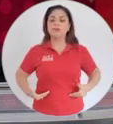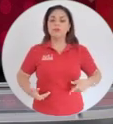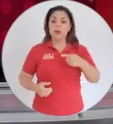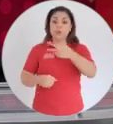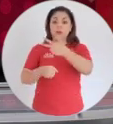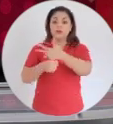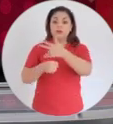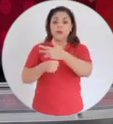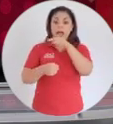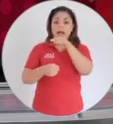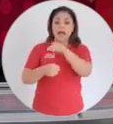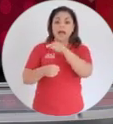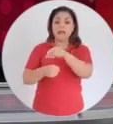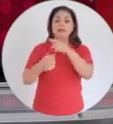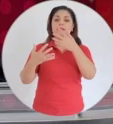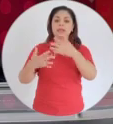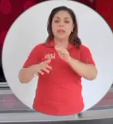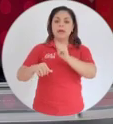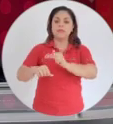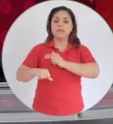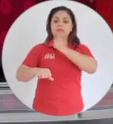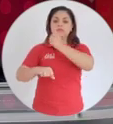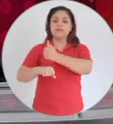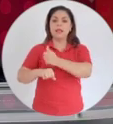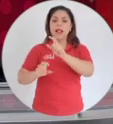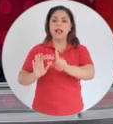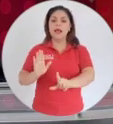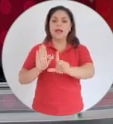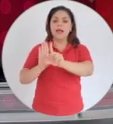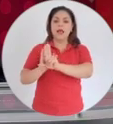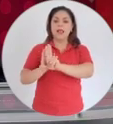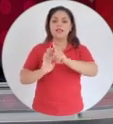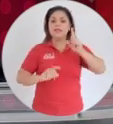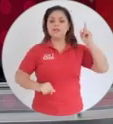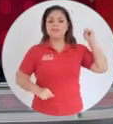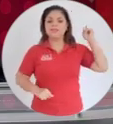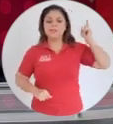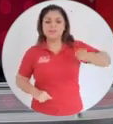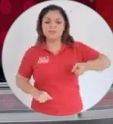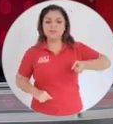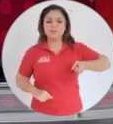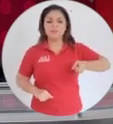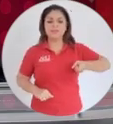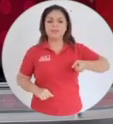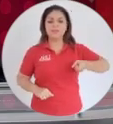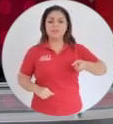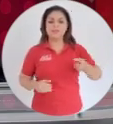ha implantado legalmente una dictadura de